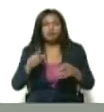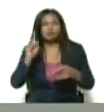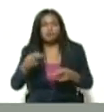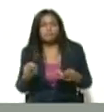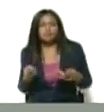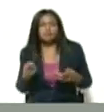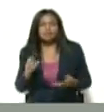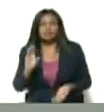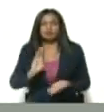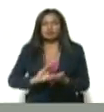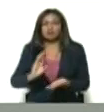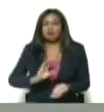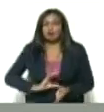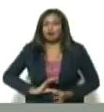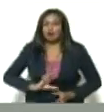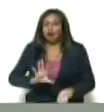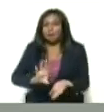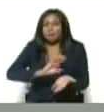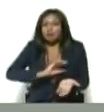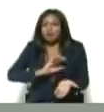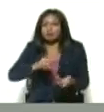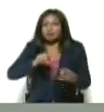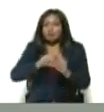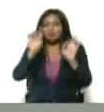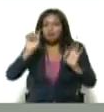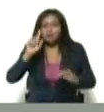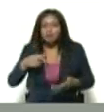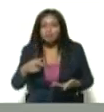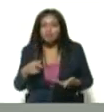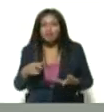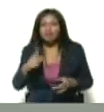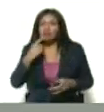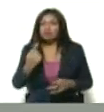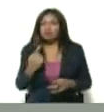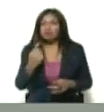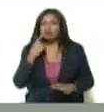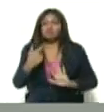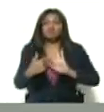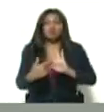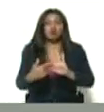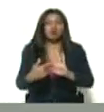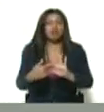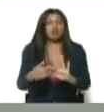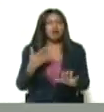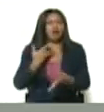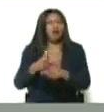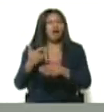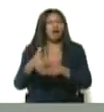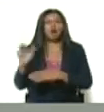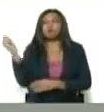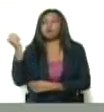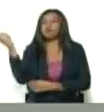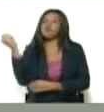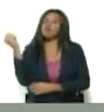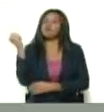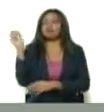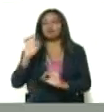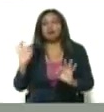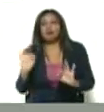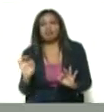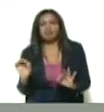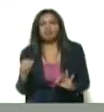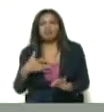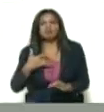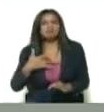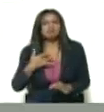llamados capitalistas, llamados modernos, llamados civilizados, han dado muestra de verdadera incivilidad, de verdadero desprendimiento de